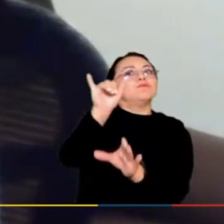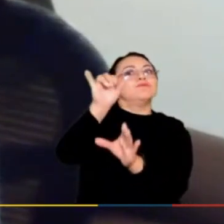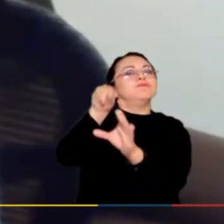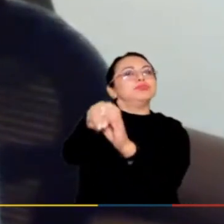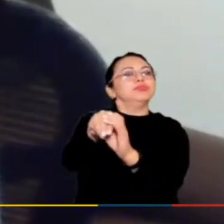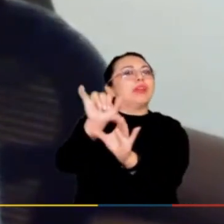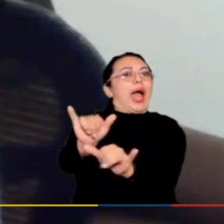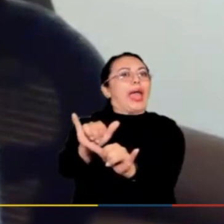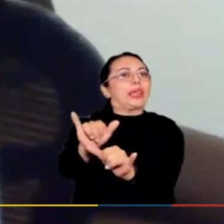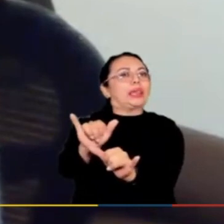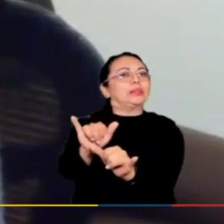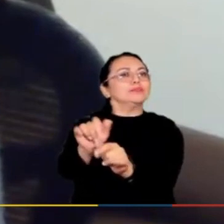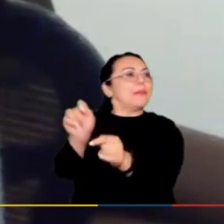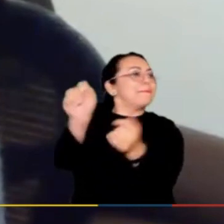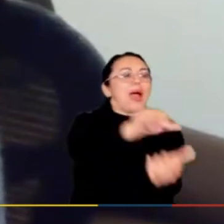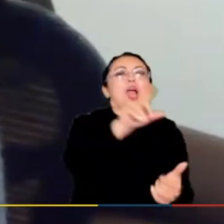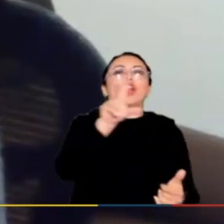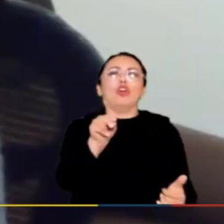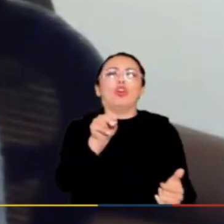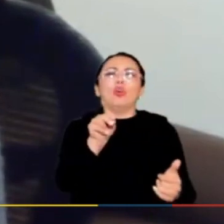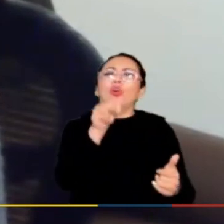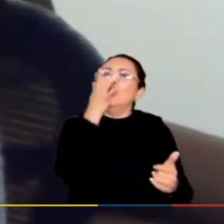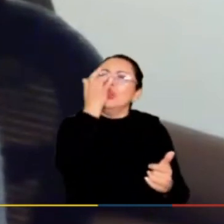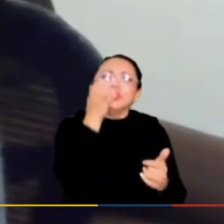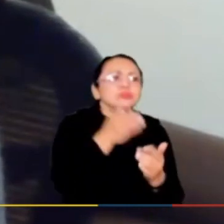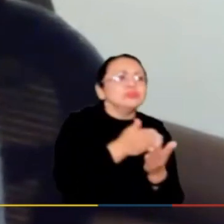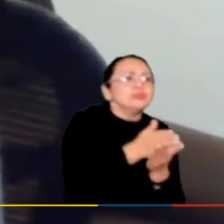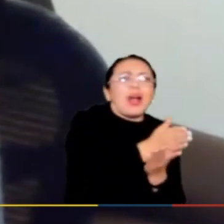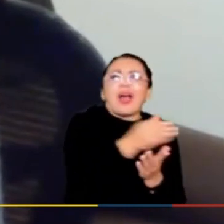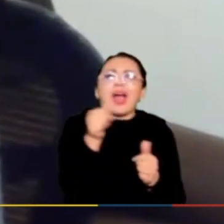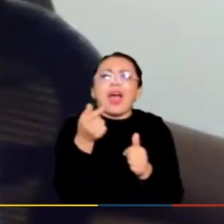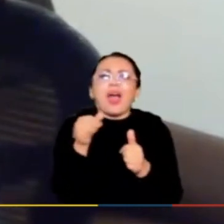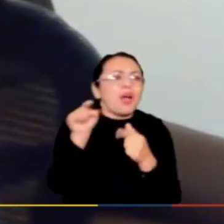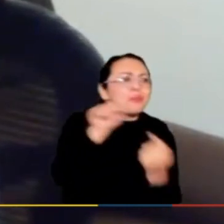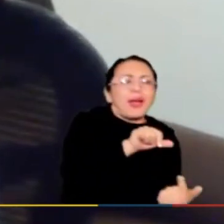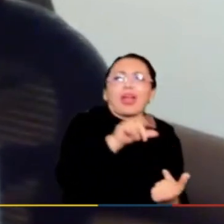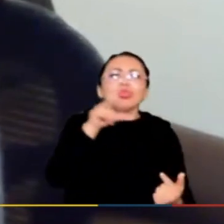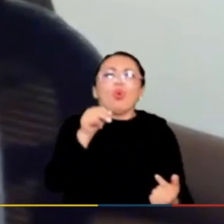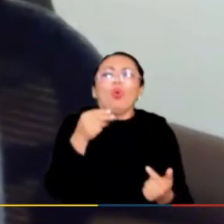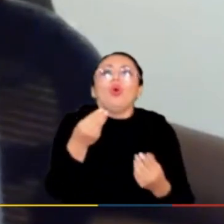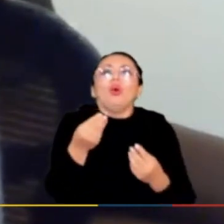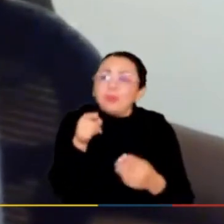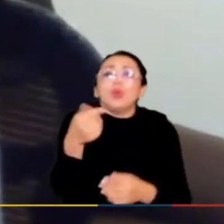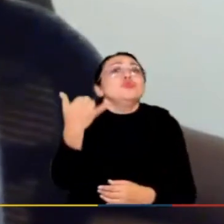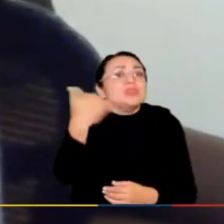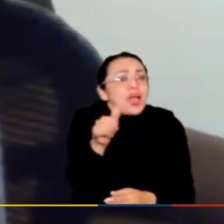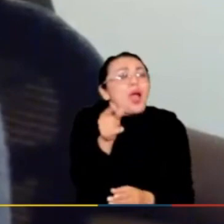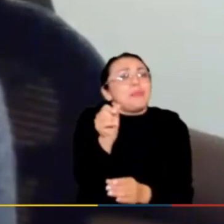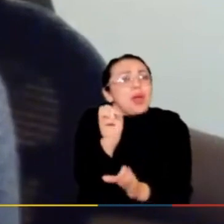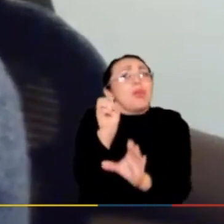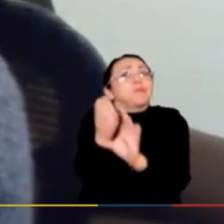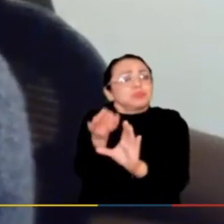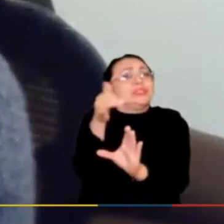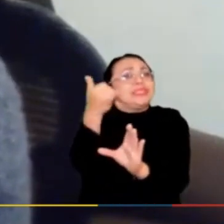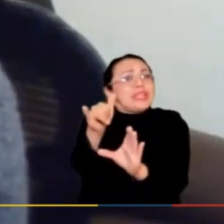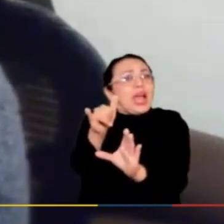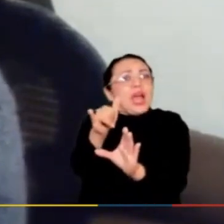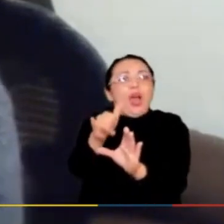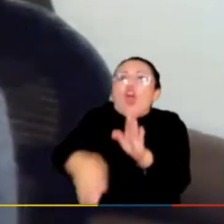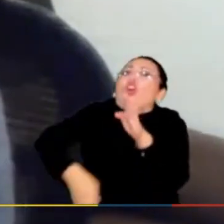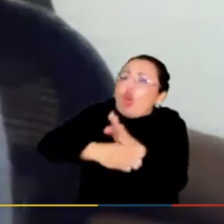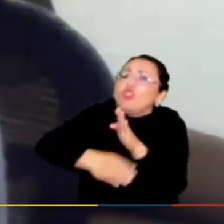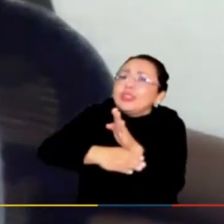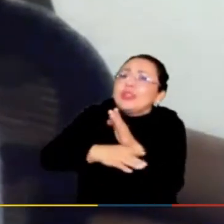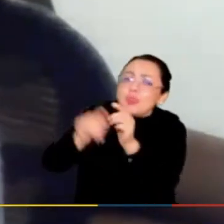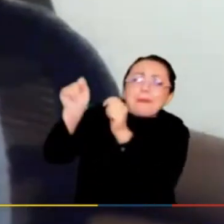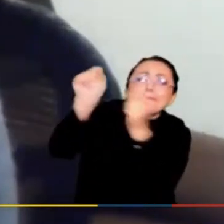un mecanismo de canalización. Entonces uno podría decir, bueno, pues usted ya tenía la plata, pues continúa la operación